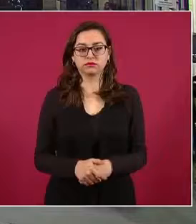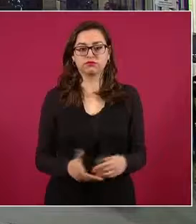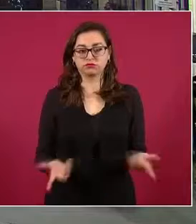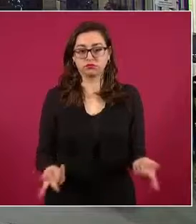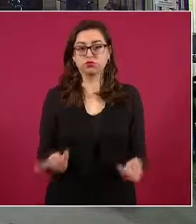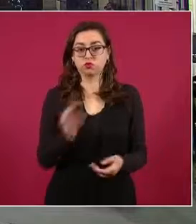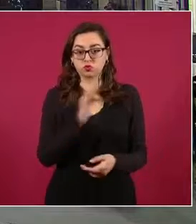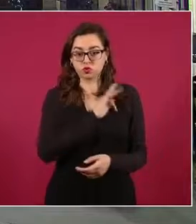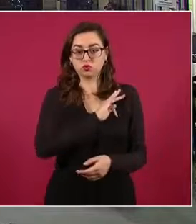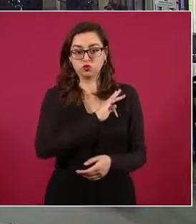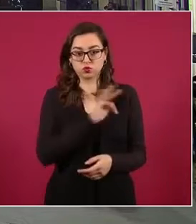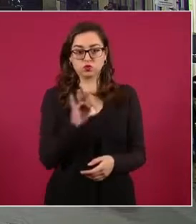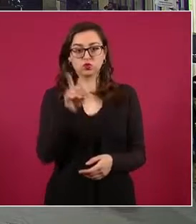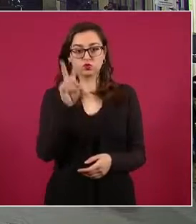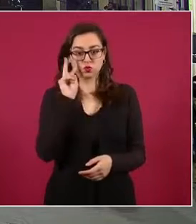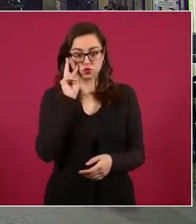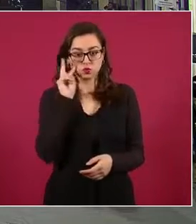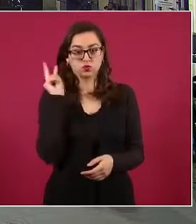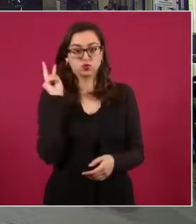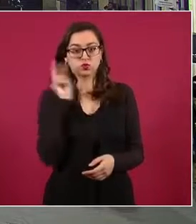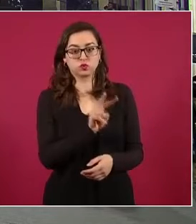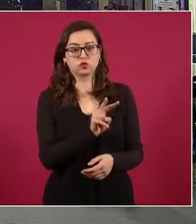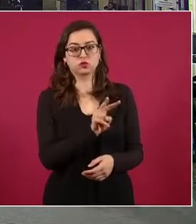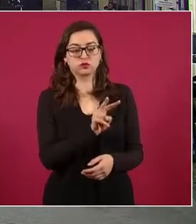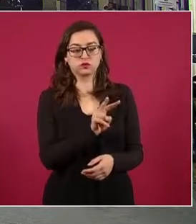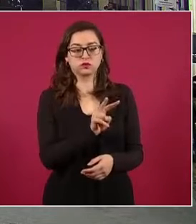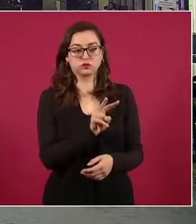cuál es realmente el